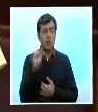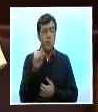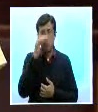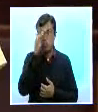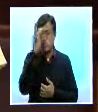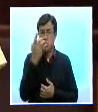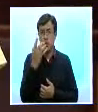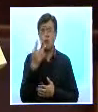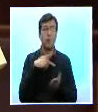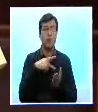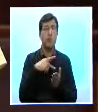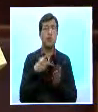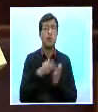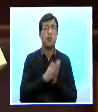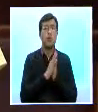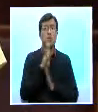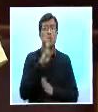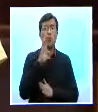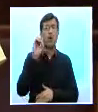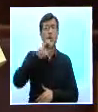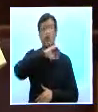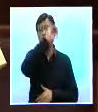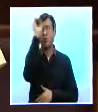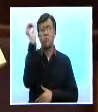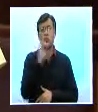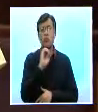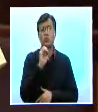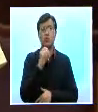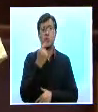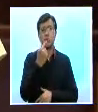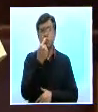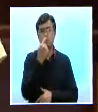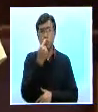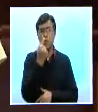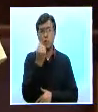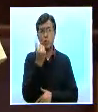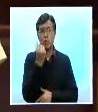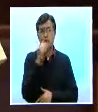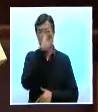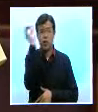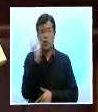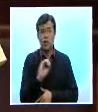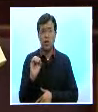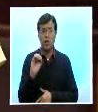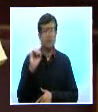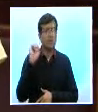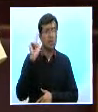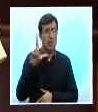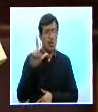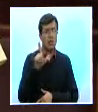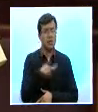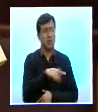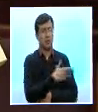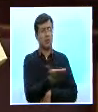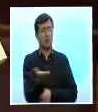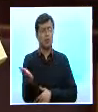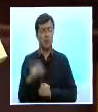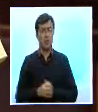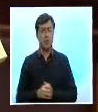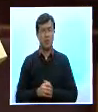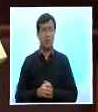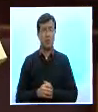cobran el 42 por ciento de interés anual eso yo he denunciado que son intereses de charquero y no son para